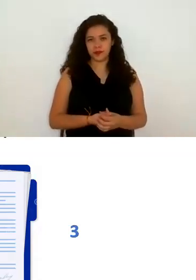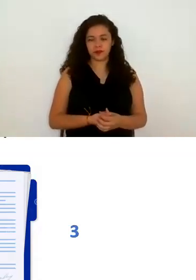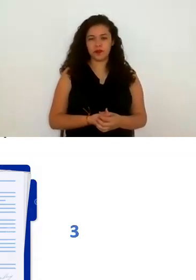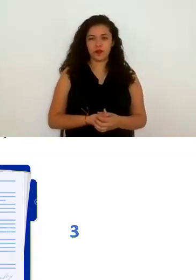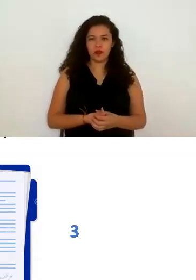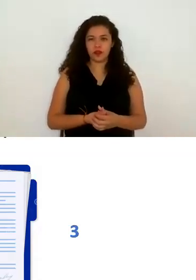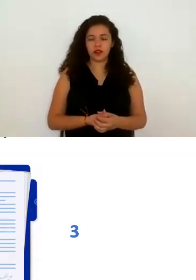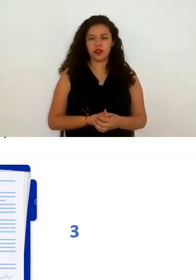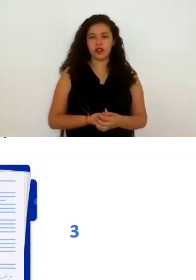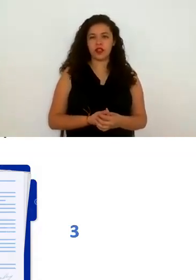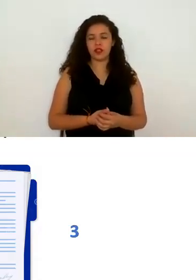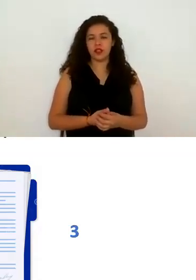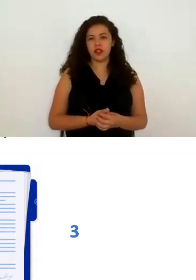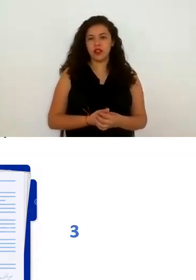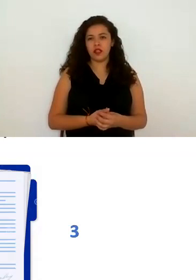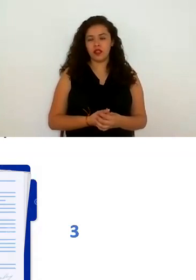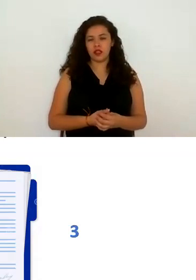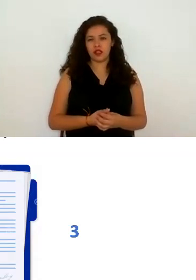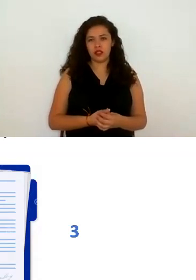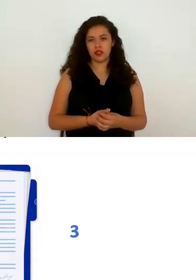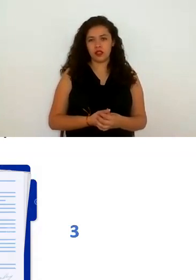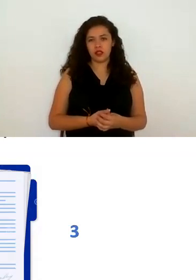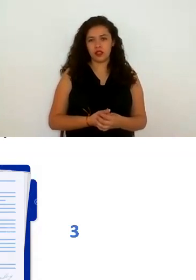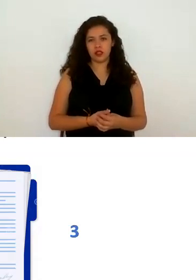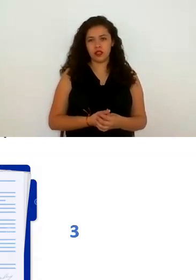una disculpa, denme un minuto, por favor, no me tardo.